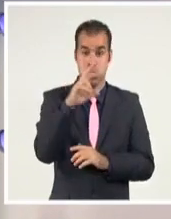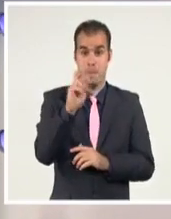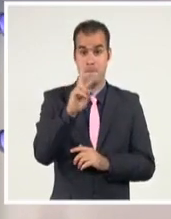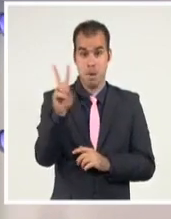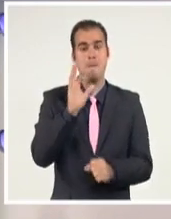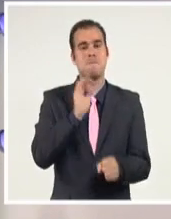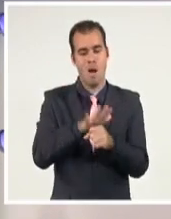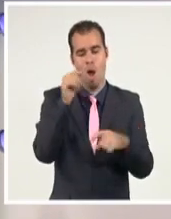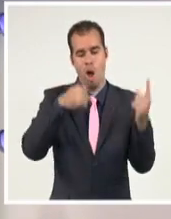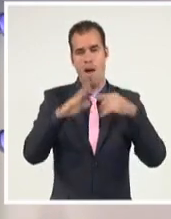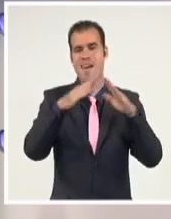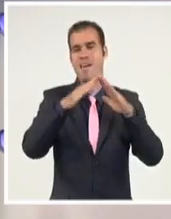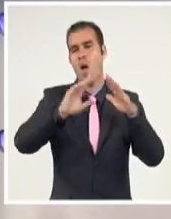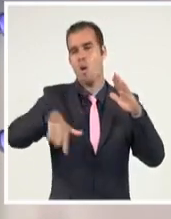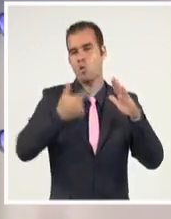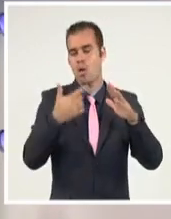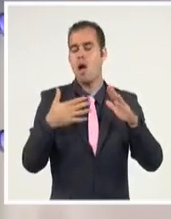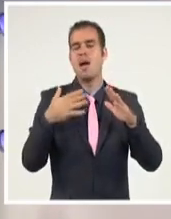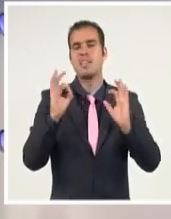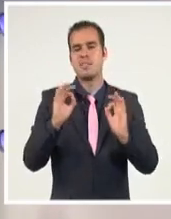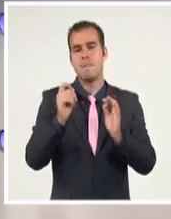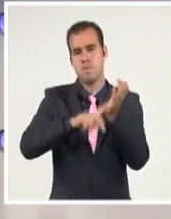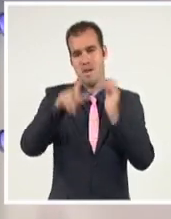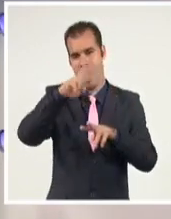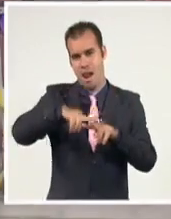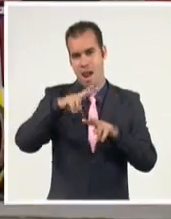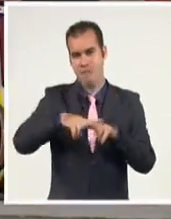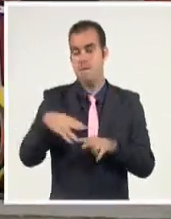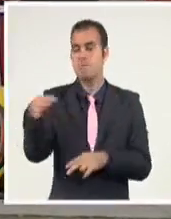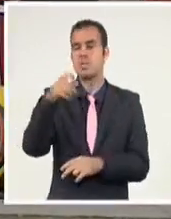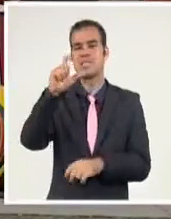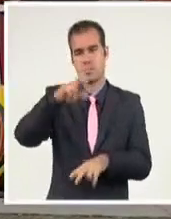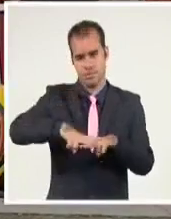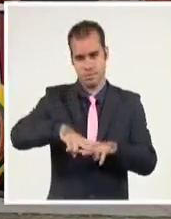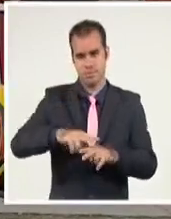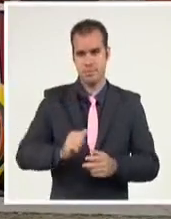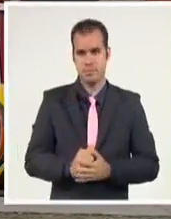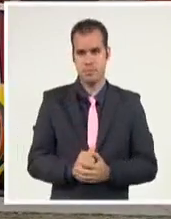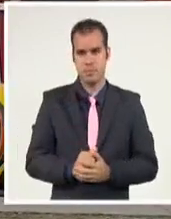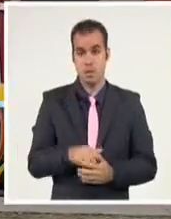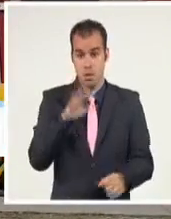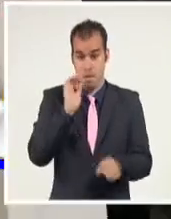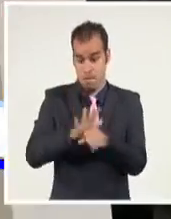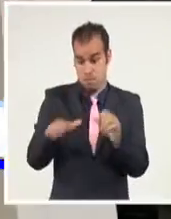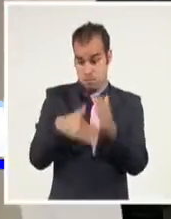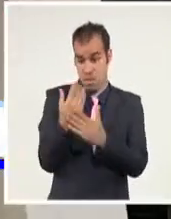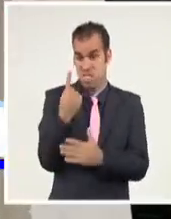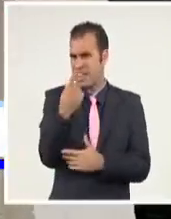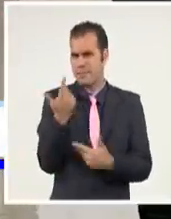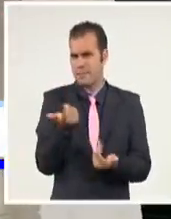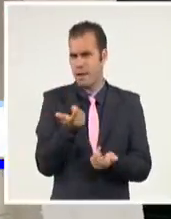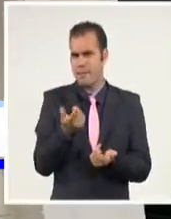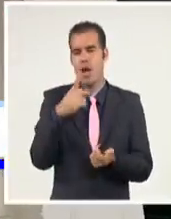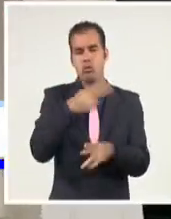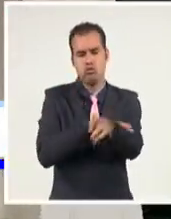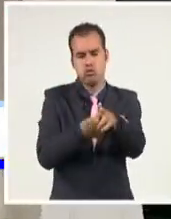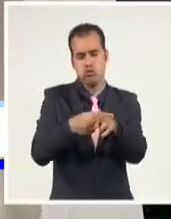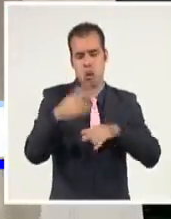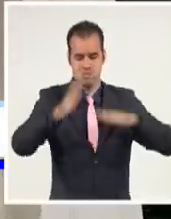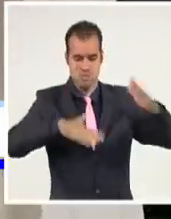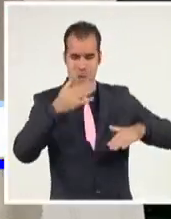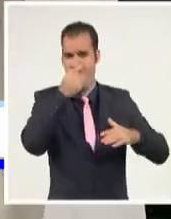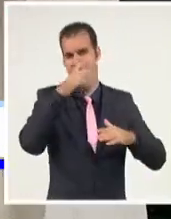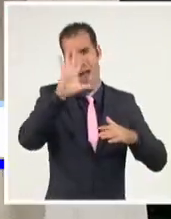Joseito Fernández del municipio capitalino Centro Habana. En su primera jornada acogió el coloquio Objetivo Patrimonio Legado Africano, en